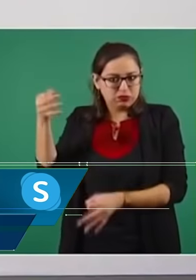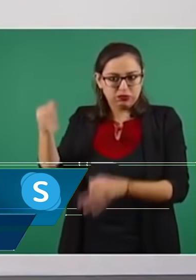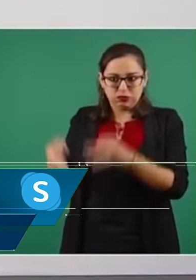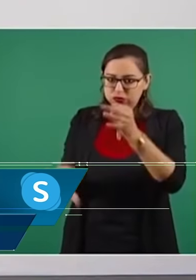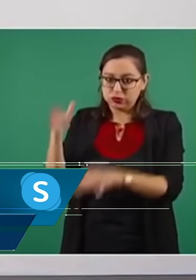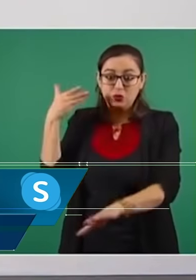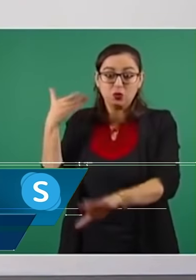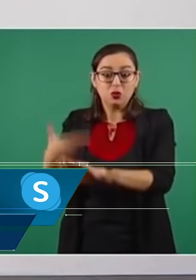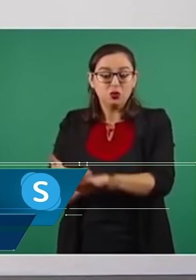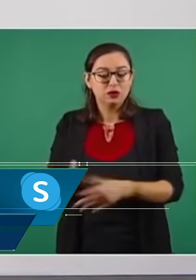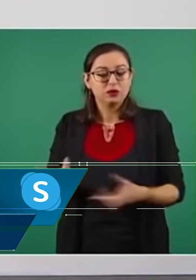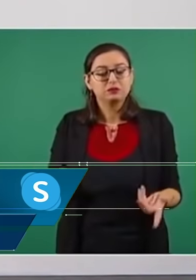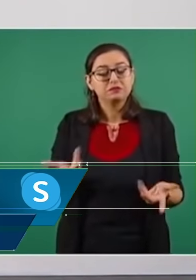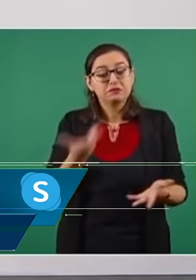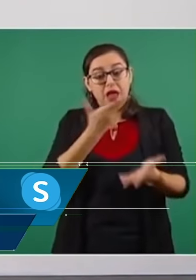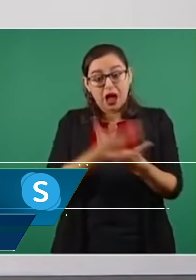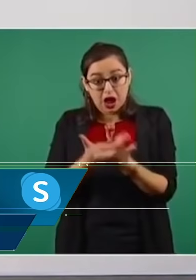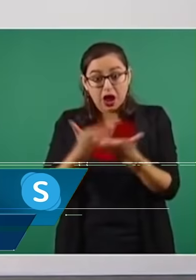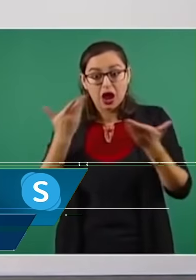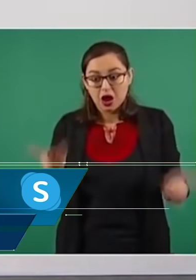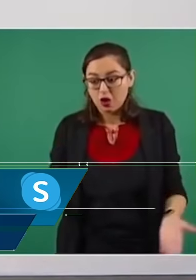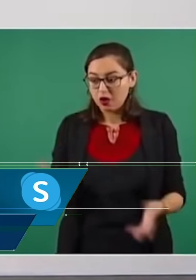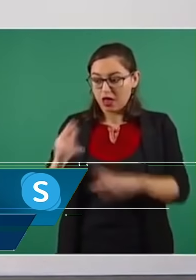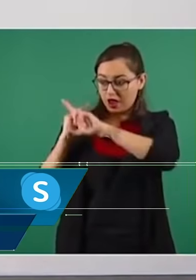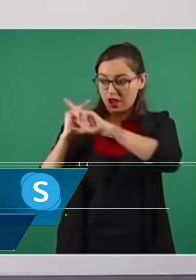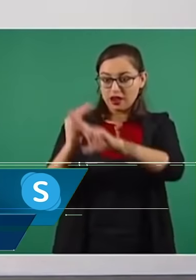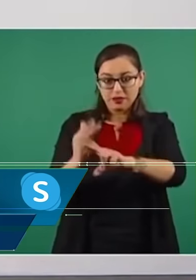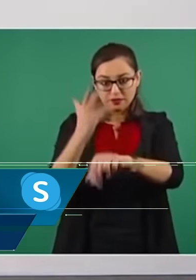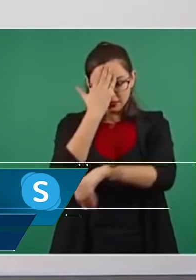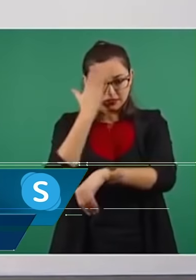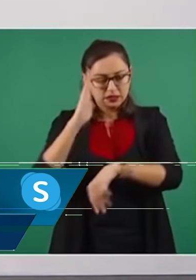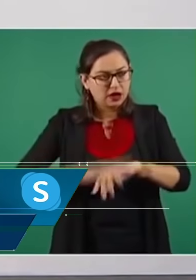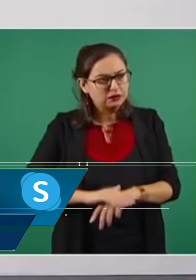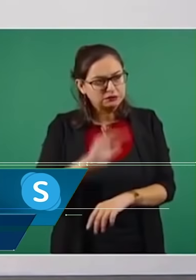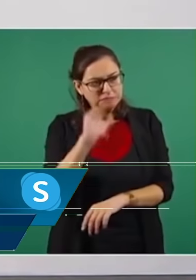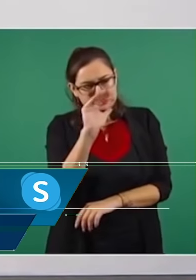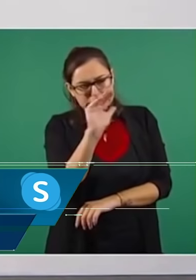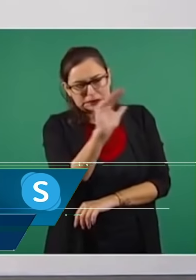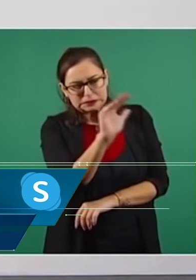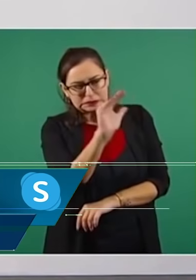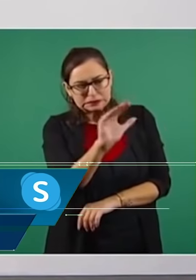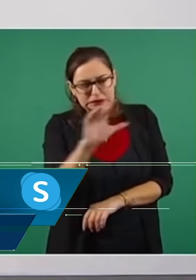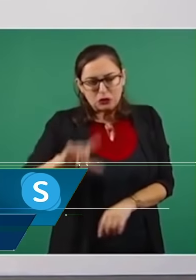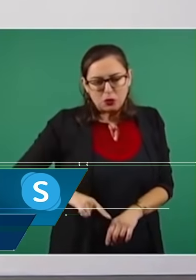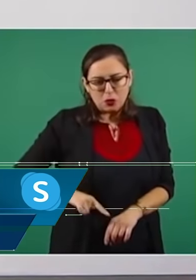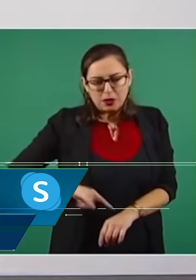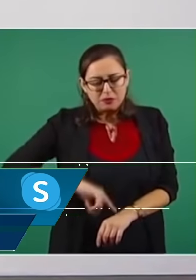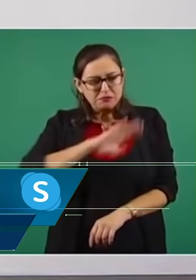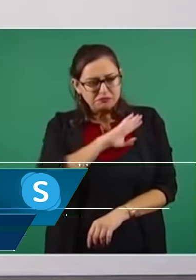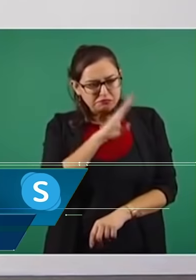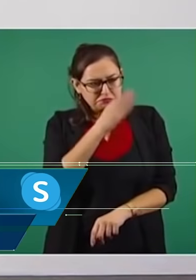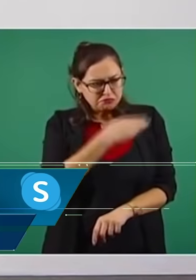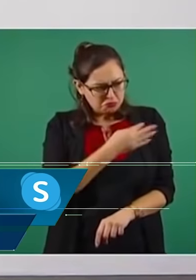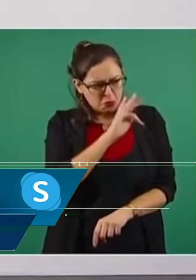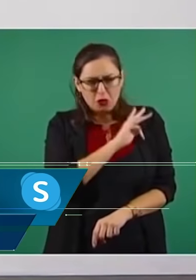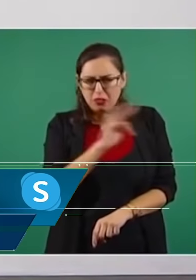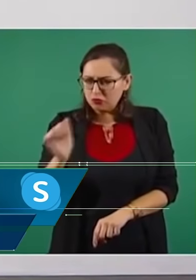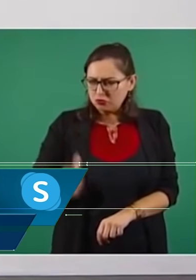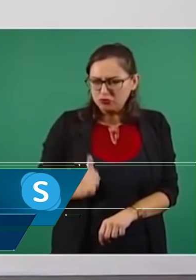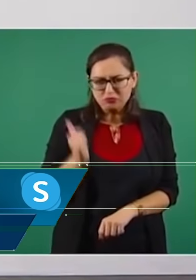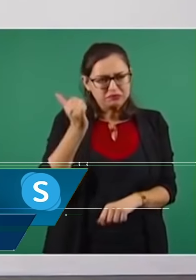es el cártel de los alemanes, que es el brazo armado aliado de los Zetas vieja escuela.